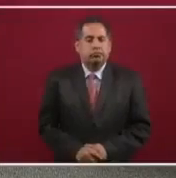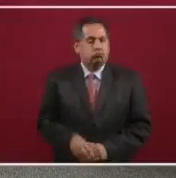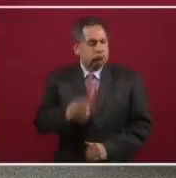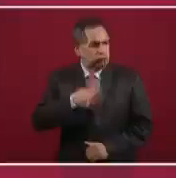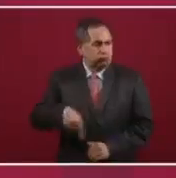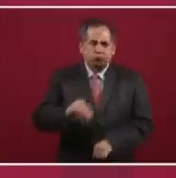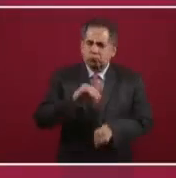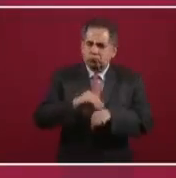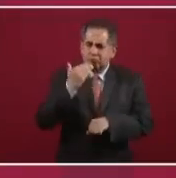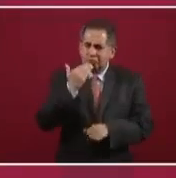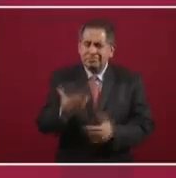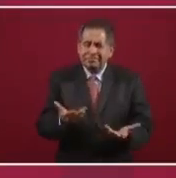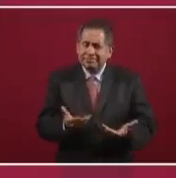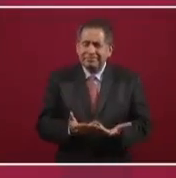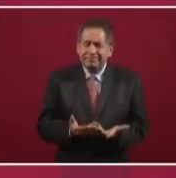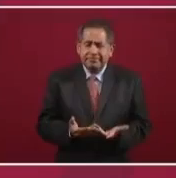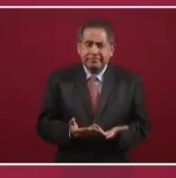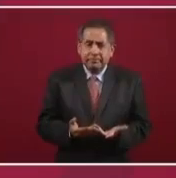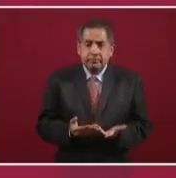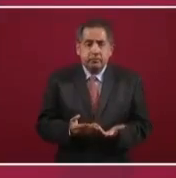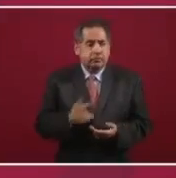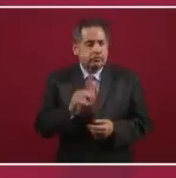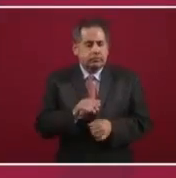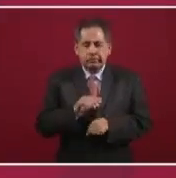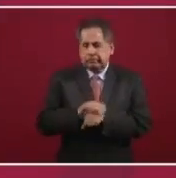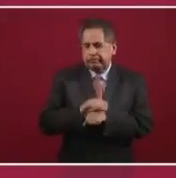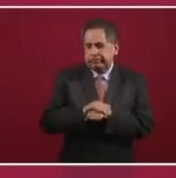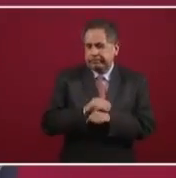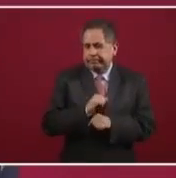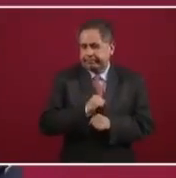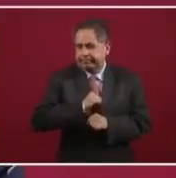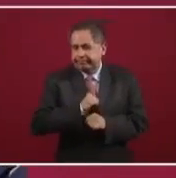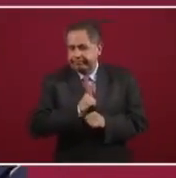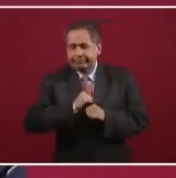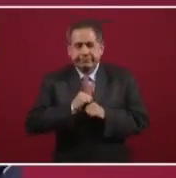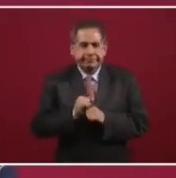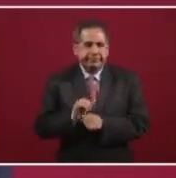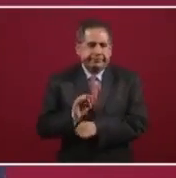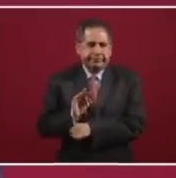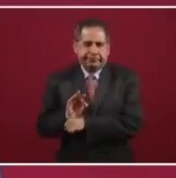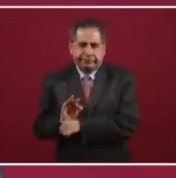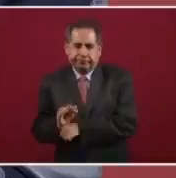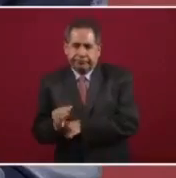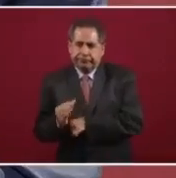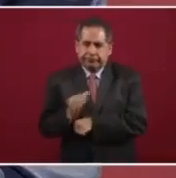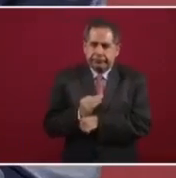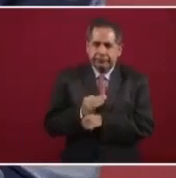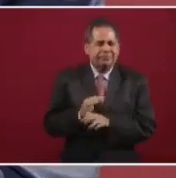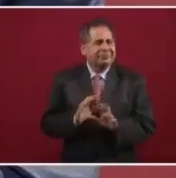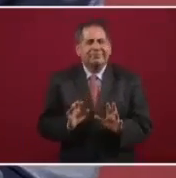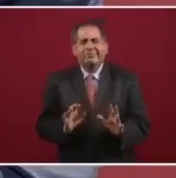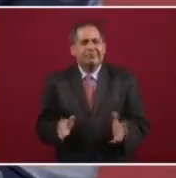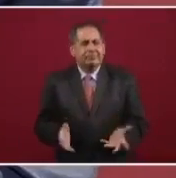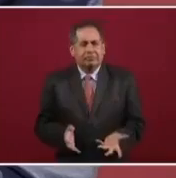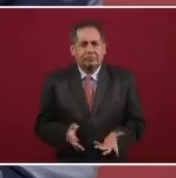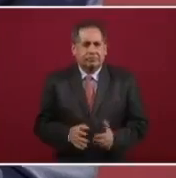que no haya amiguismo, influyentismo,